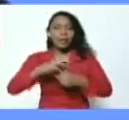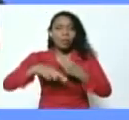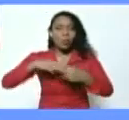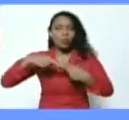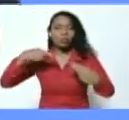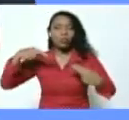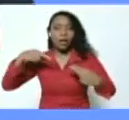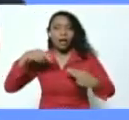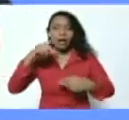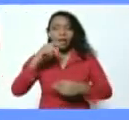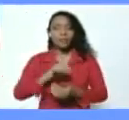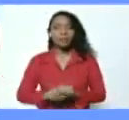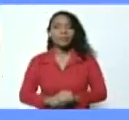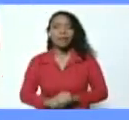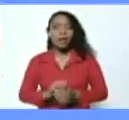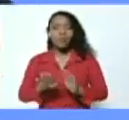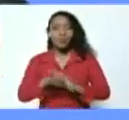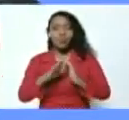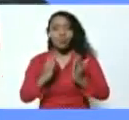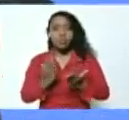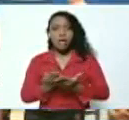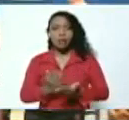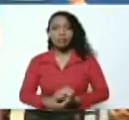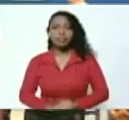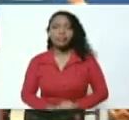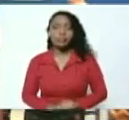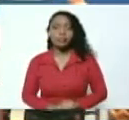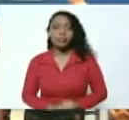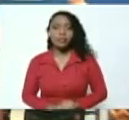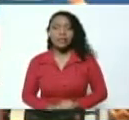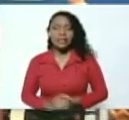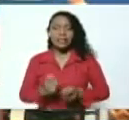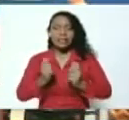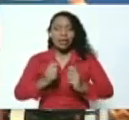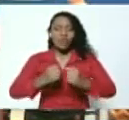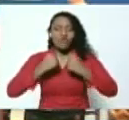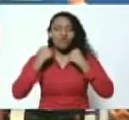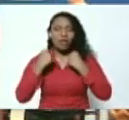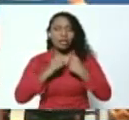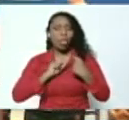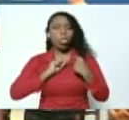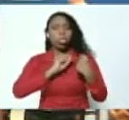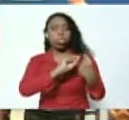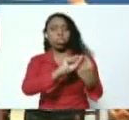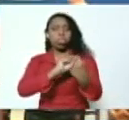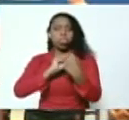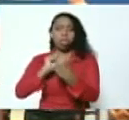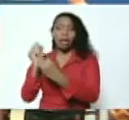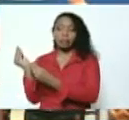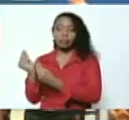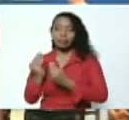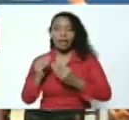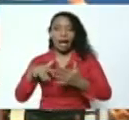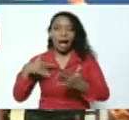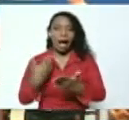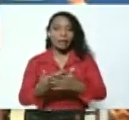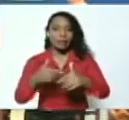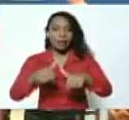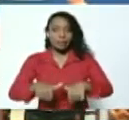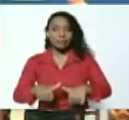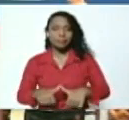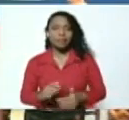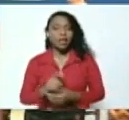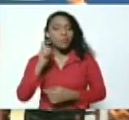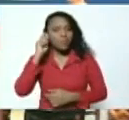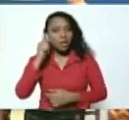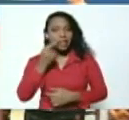revolucionarios y revolucionarias del mundo, en un intenso debate, bueno, que nos ha traído hasta acá. Andreína también